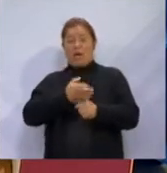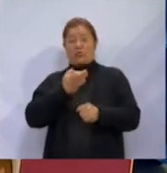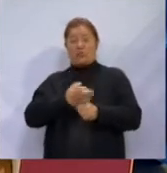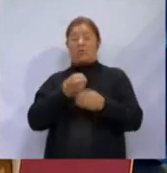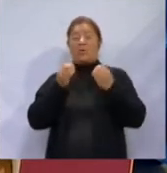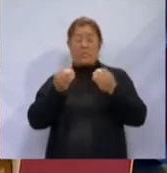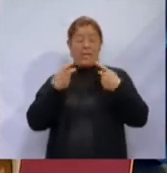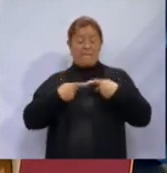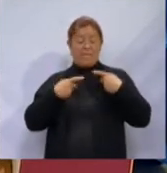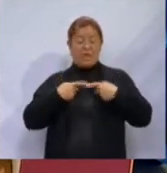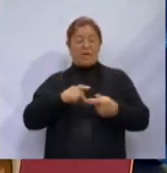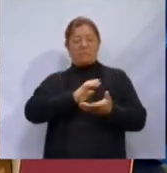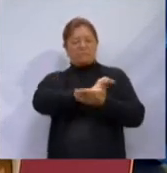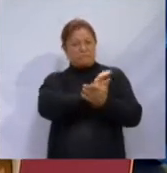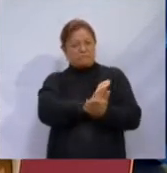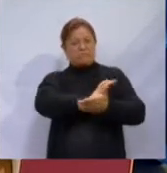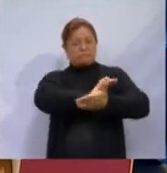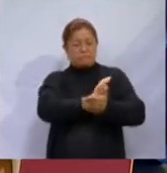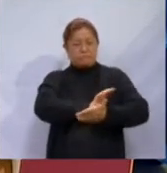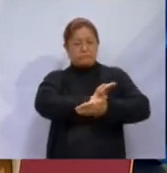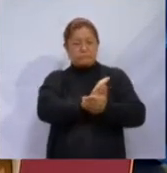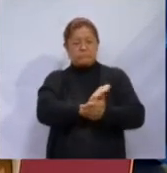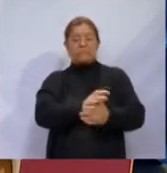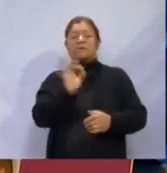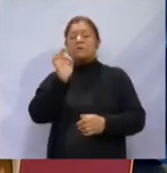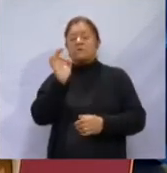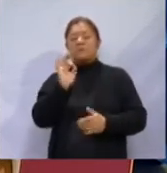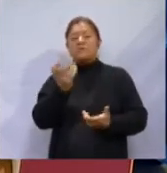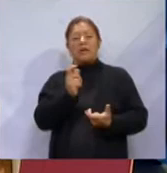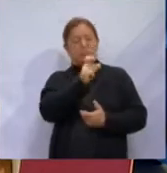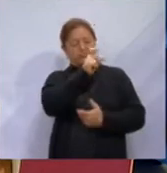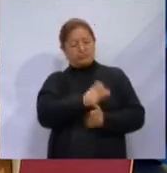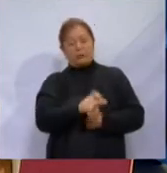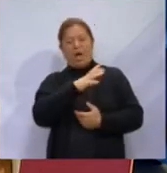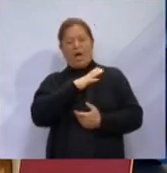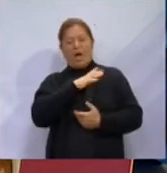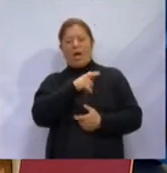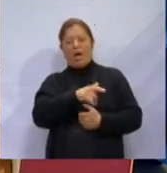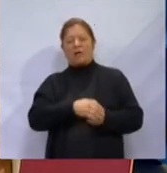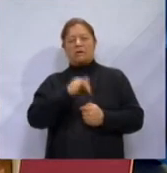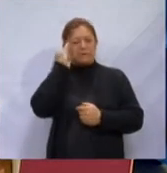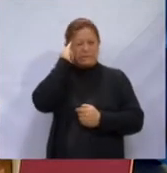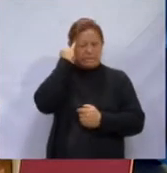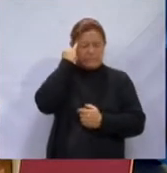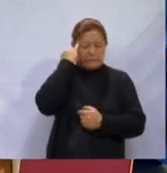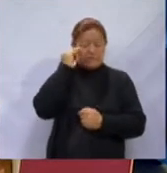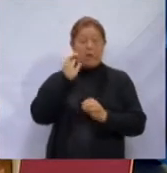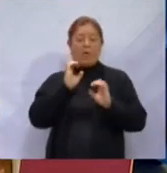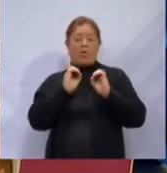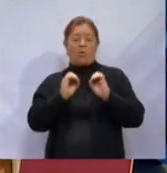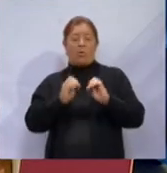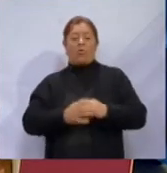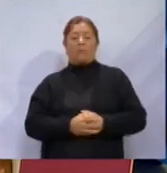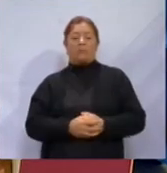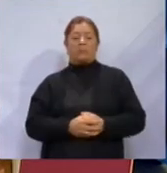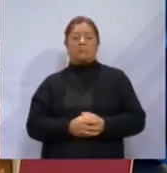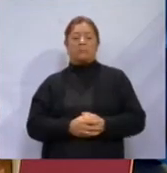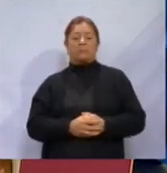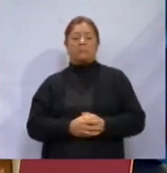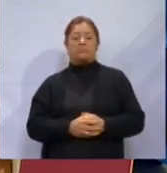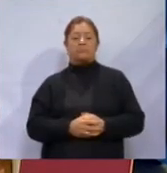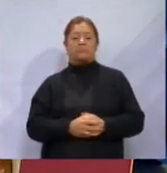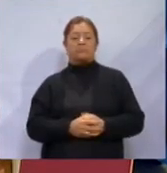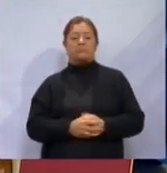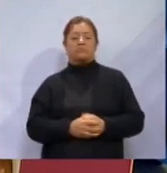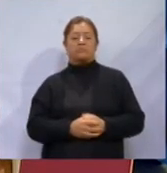muchas personas son discriminadas quizá por su origen de indígena o también porque practican